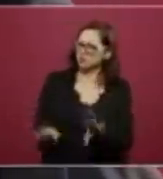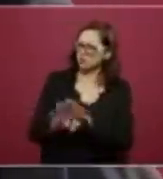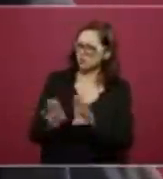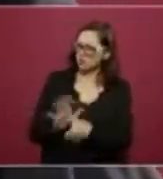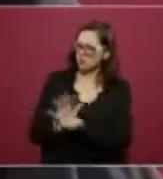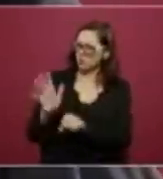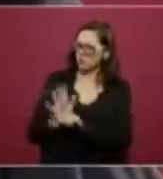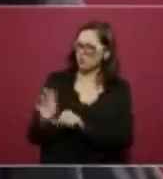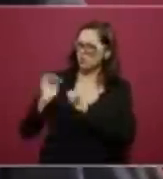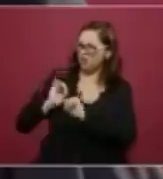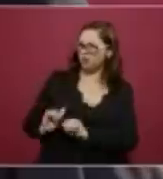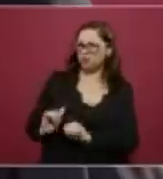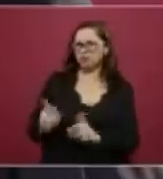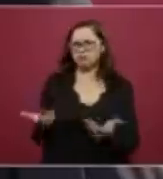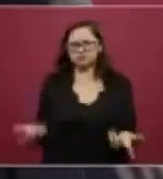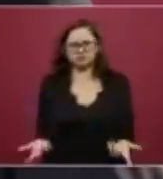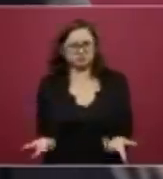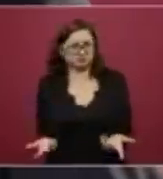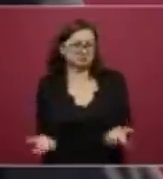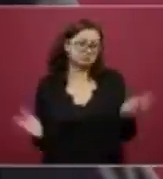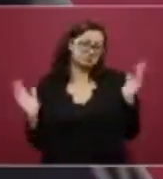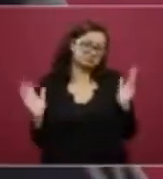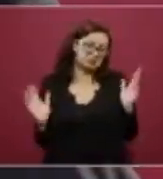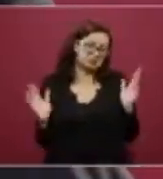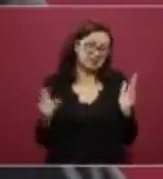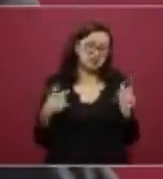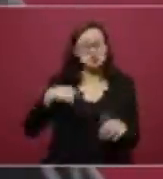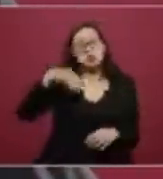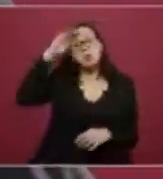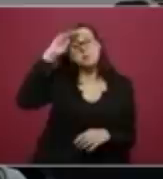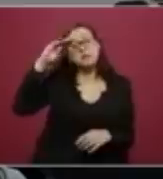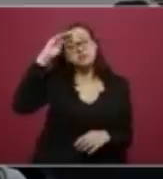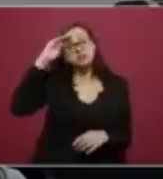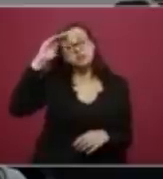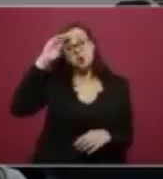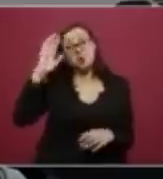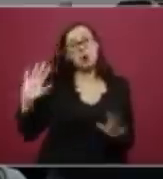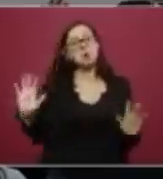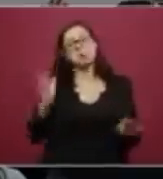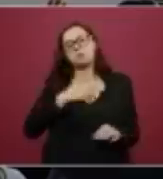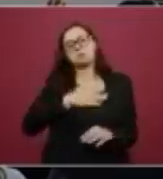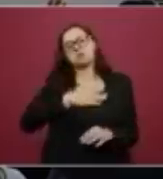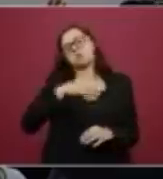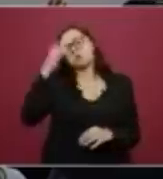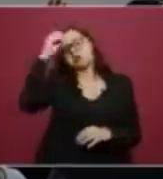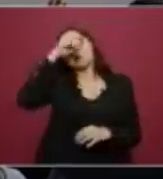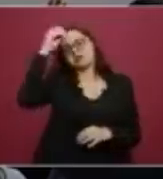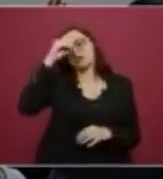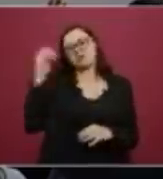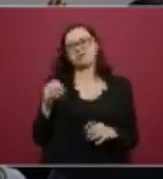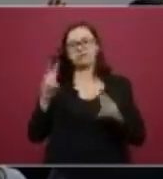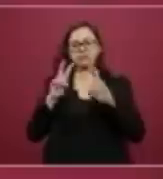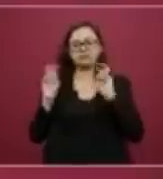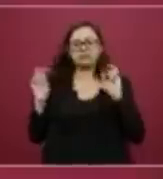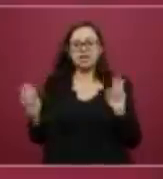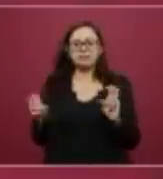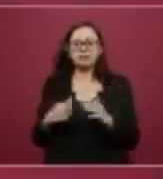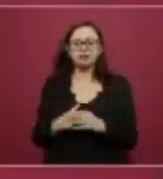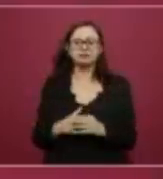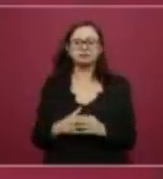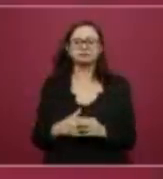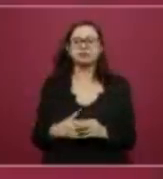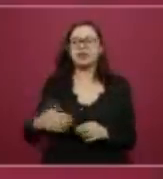en estas circunstancias. Es tema, ahí queda eso, como diría un periodista de mi